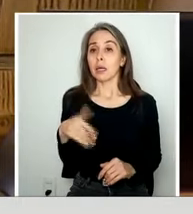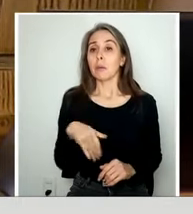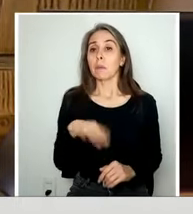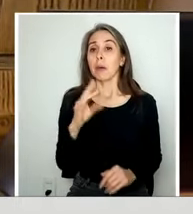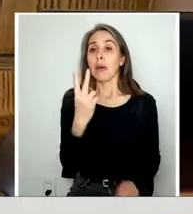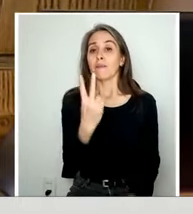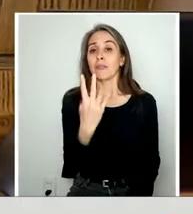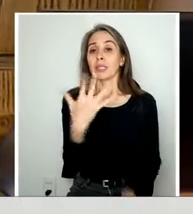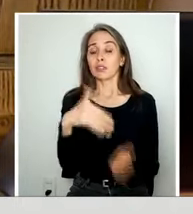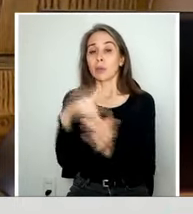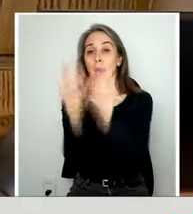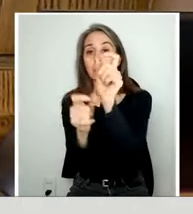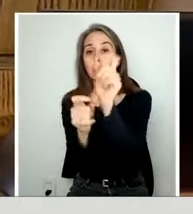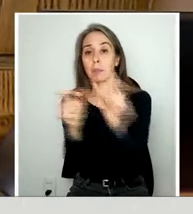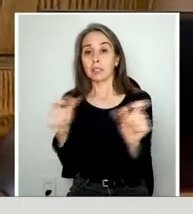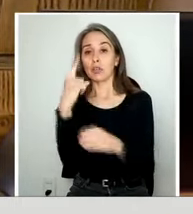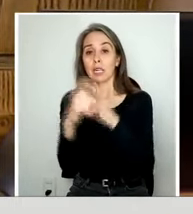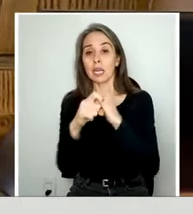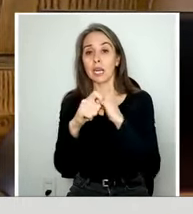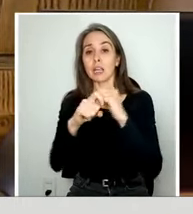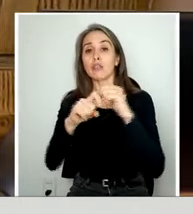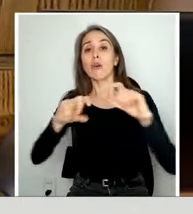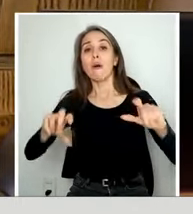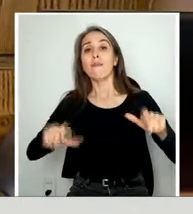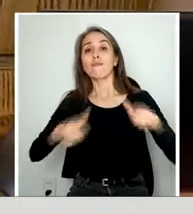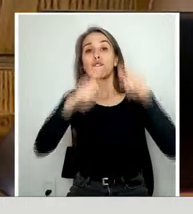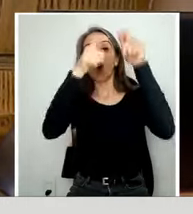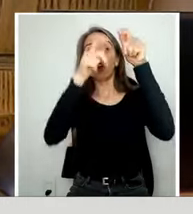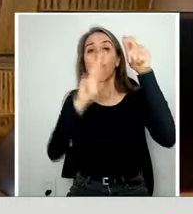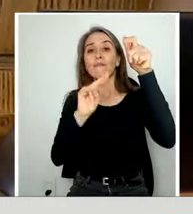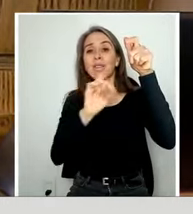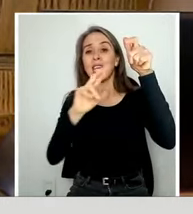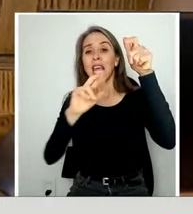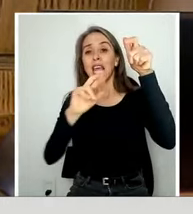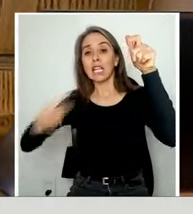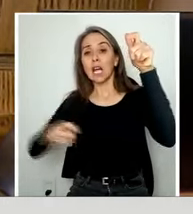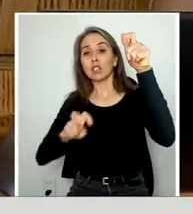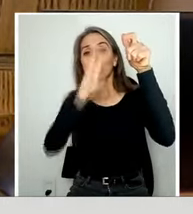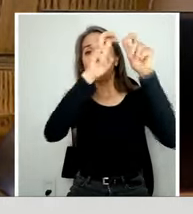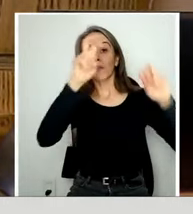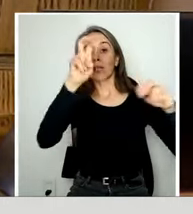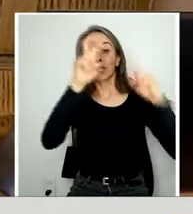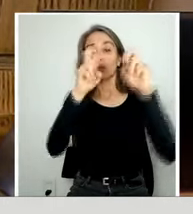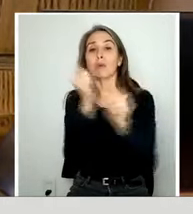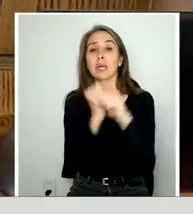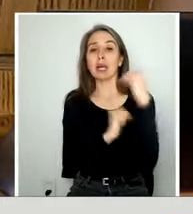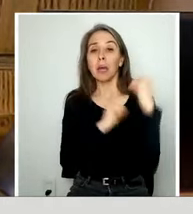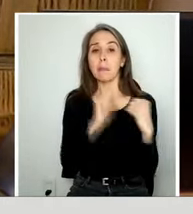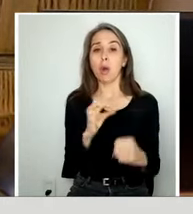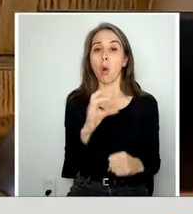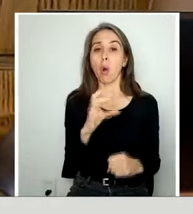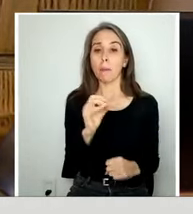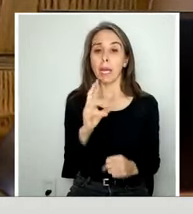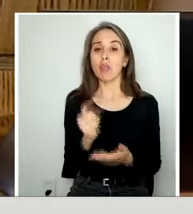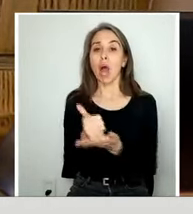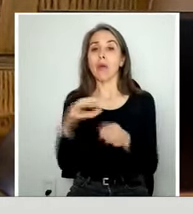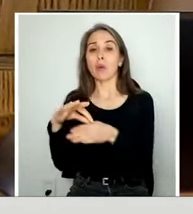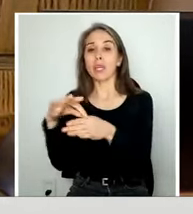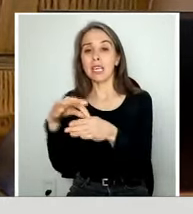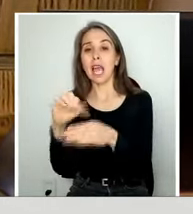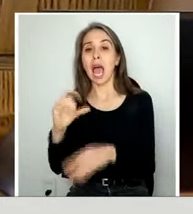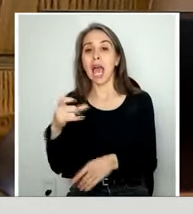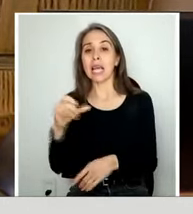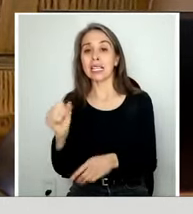personas al año al volcán villarrica lo que da empleo directo aquí a operadores ayudantes de guía agencia transportista y personal de oficina